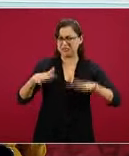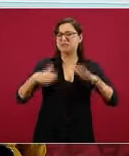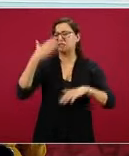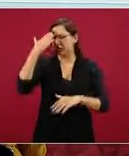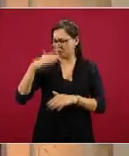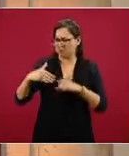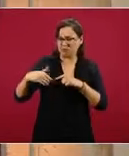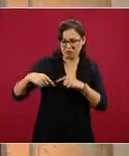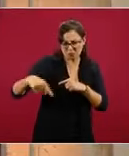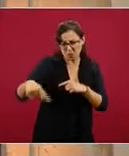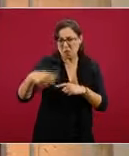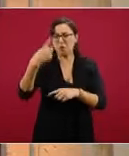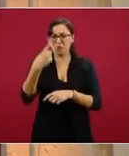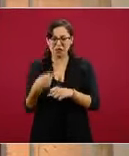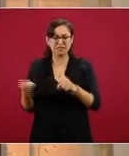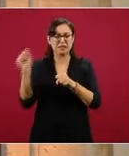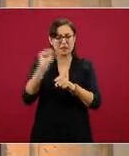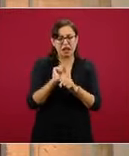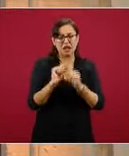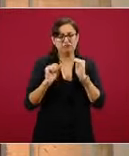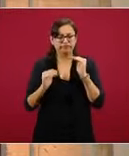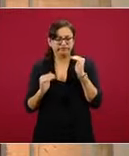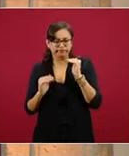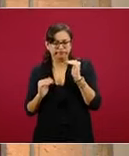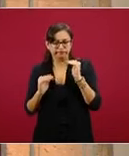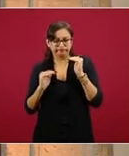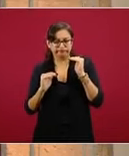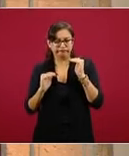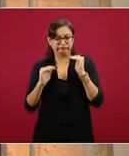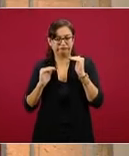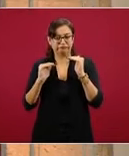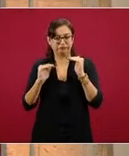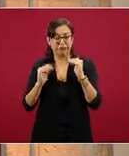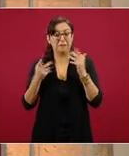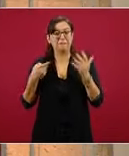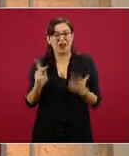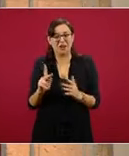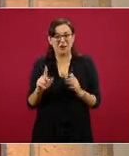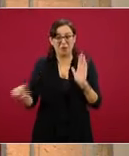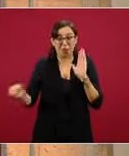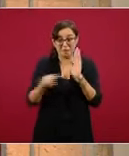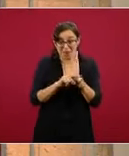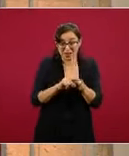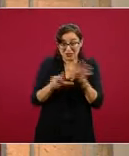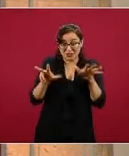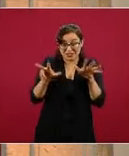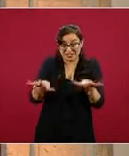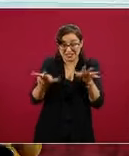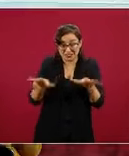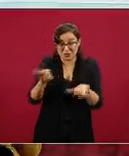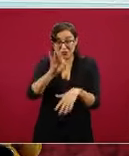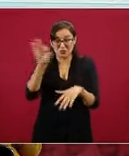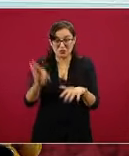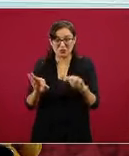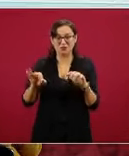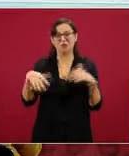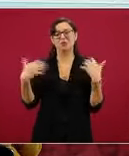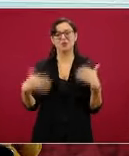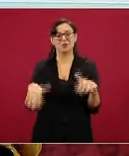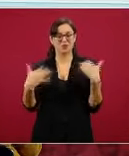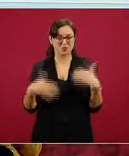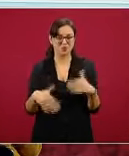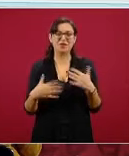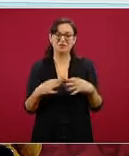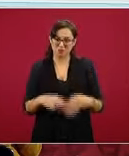la semana y posiblemente la disminución puede recortarse, menos 18% es una proporción de descenso que